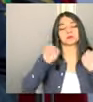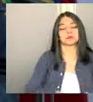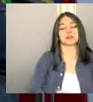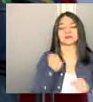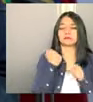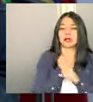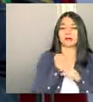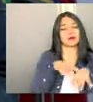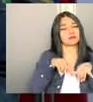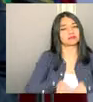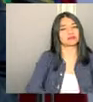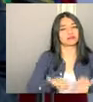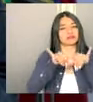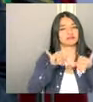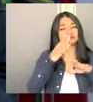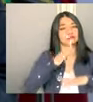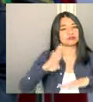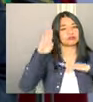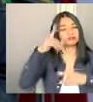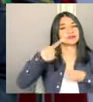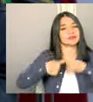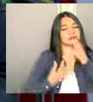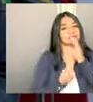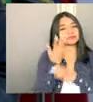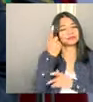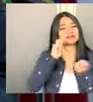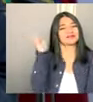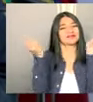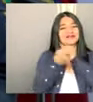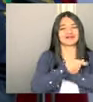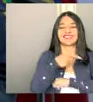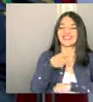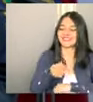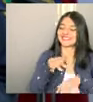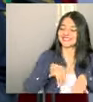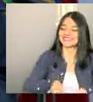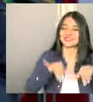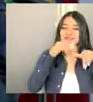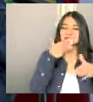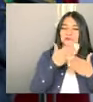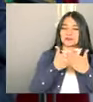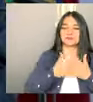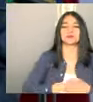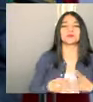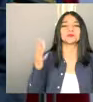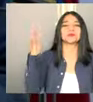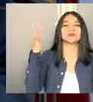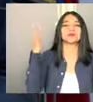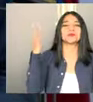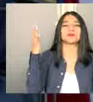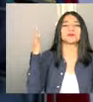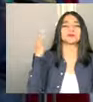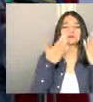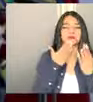que nosotros habíamos planteado en campaña. Que Quito renazca, que ese sigue siendo mi compromiso. Muchas gracias. Muy amable.